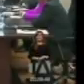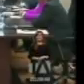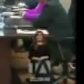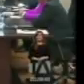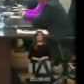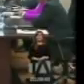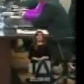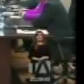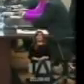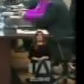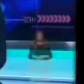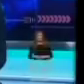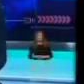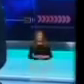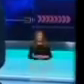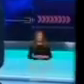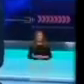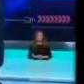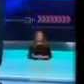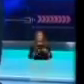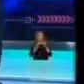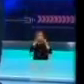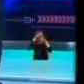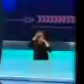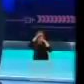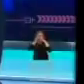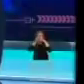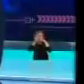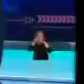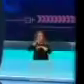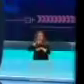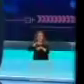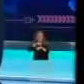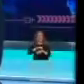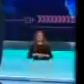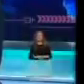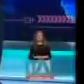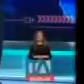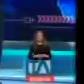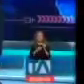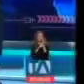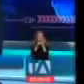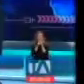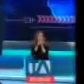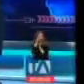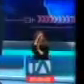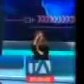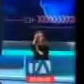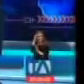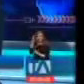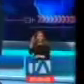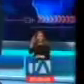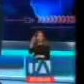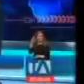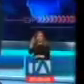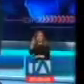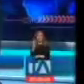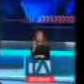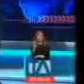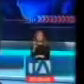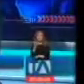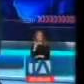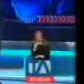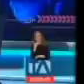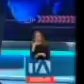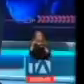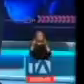Paredes, 24 horas. Más noticias aquí en 24 horas. La ministra del Interior, María Paula Romo, calificó de maniobra